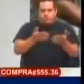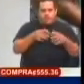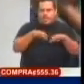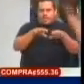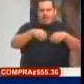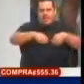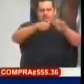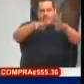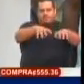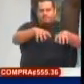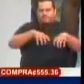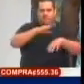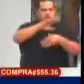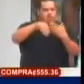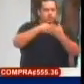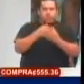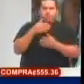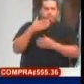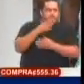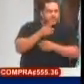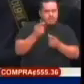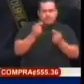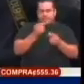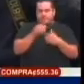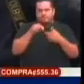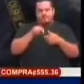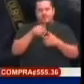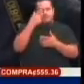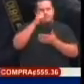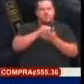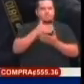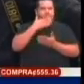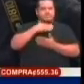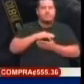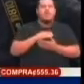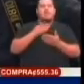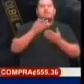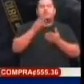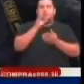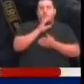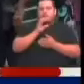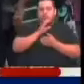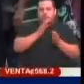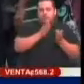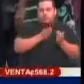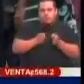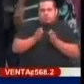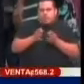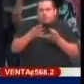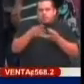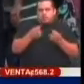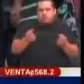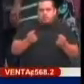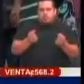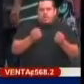busca convencer con esta manifestación al gobierno para crear un plan que le dé solución a las zonas costeras a través de más